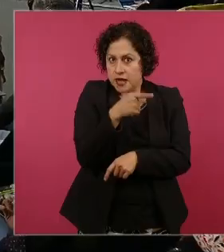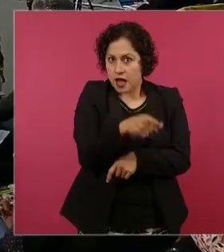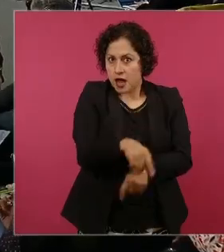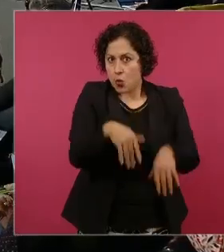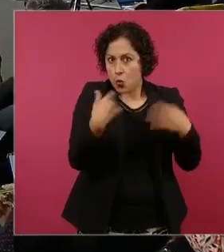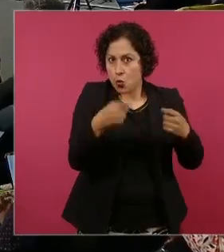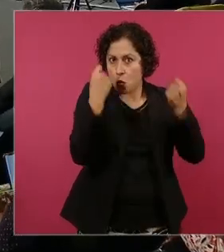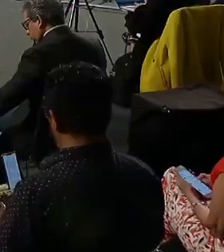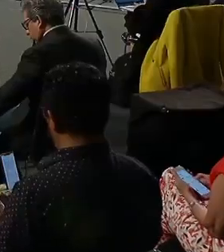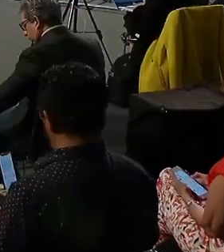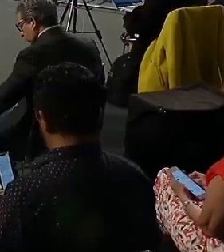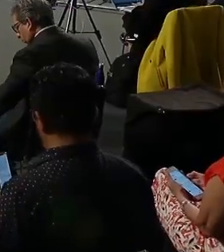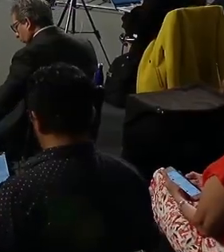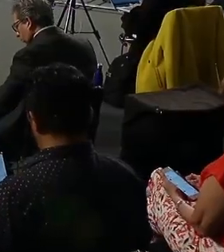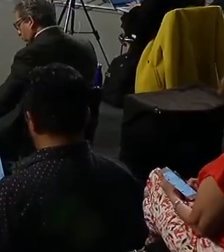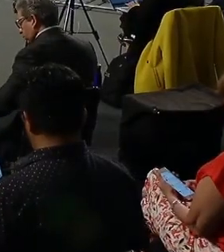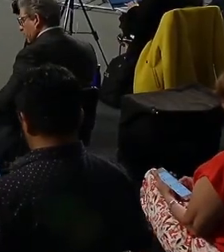destacados,